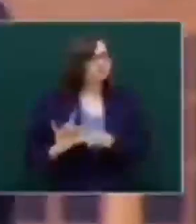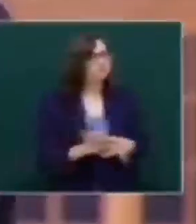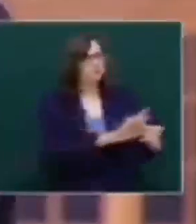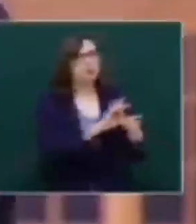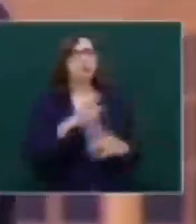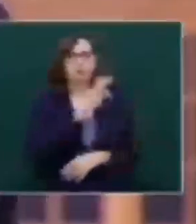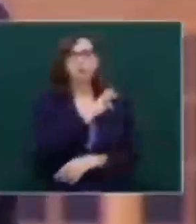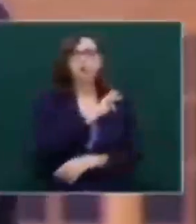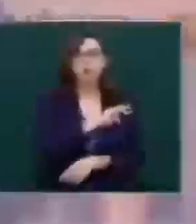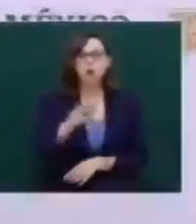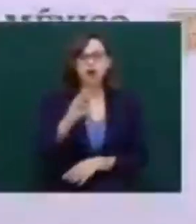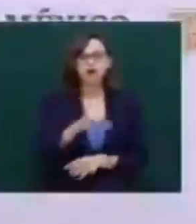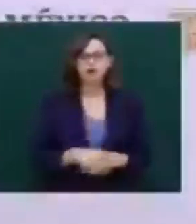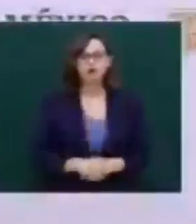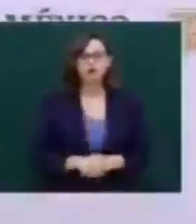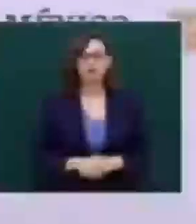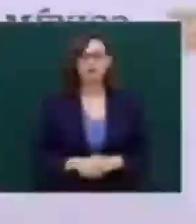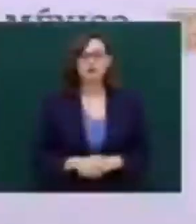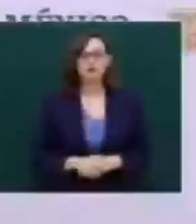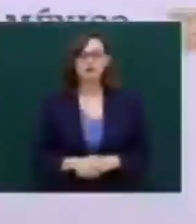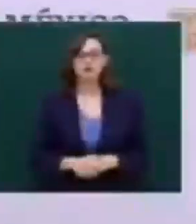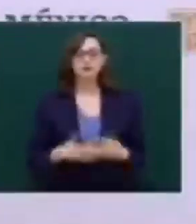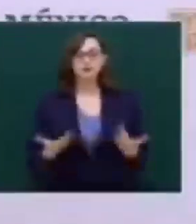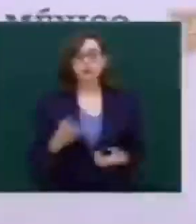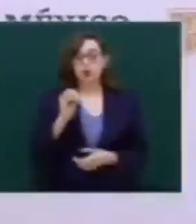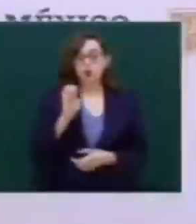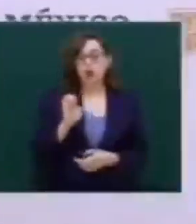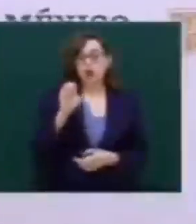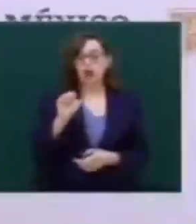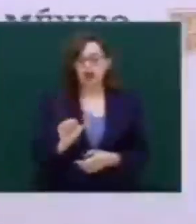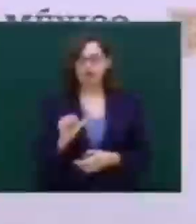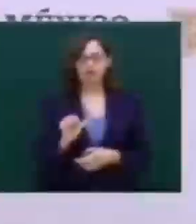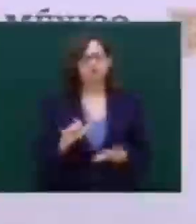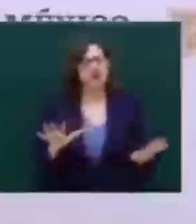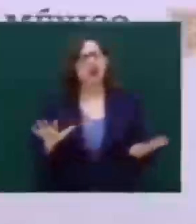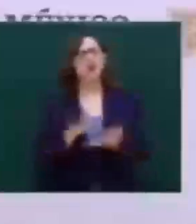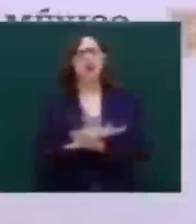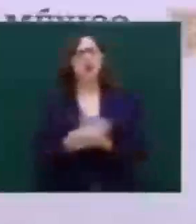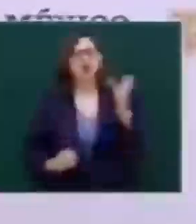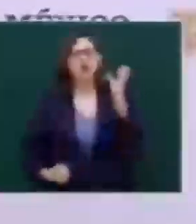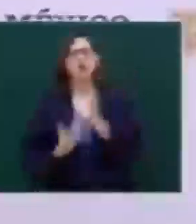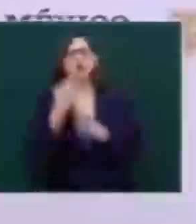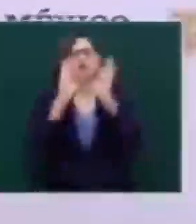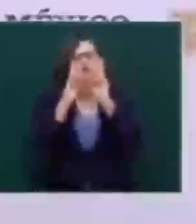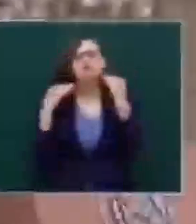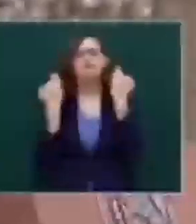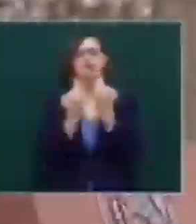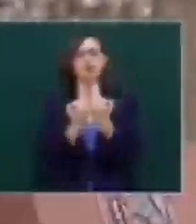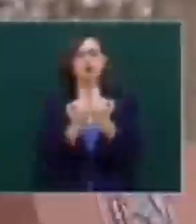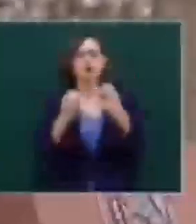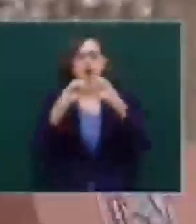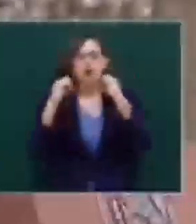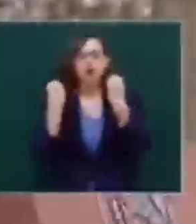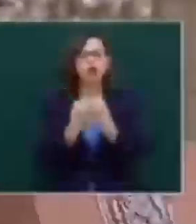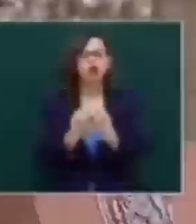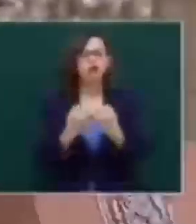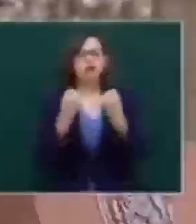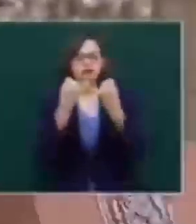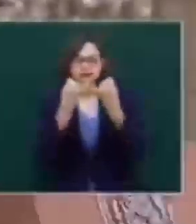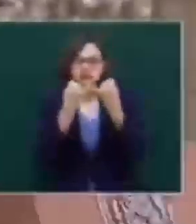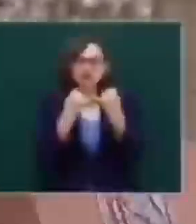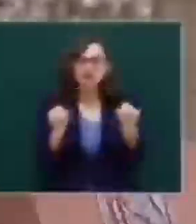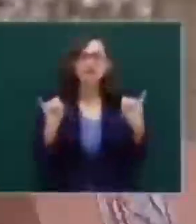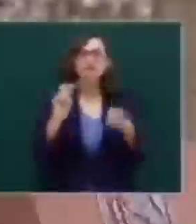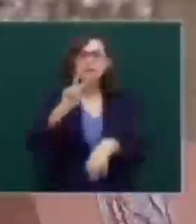debe descartarse la sustitución de la OEA por un organismo verdaderamente autónomo, no lacayo de